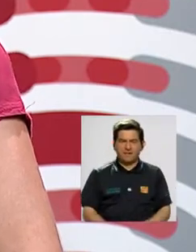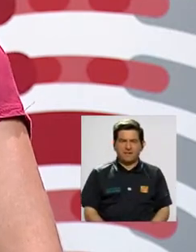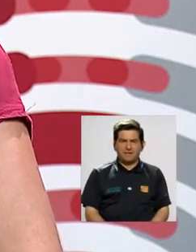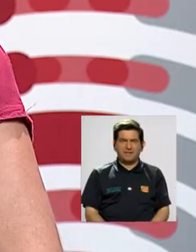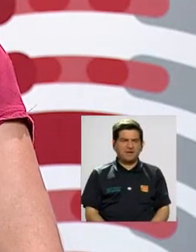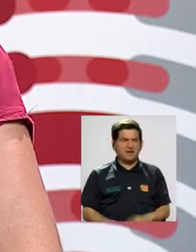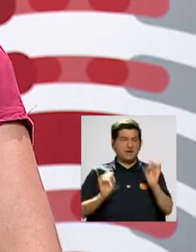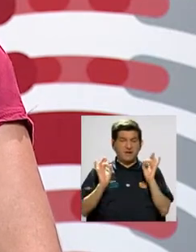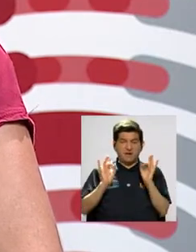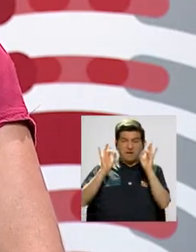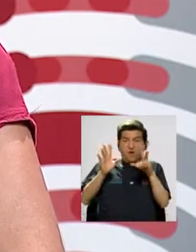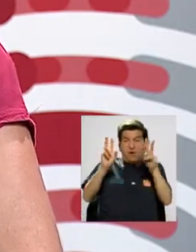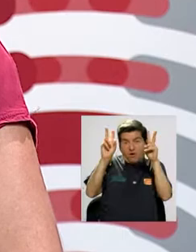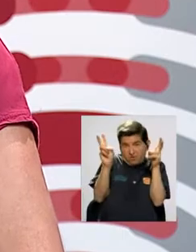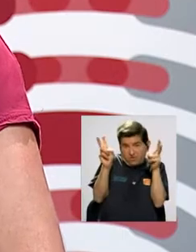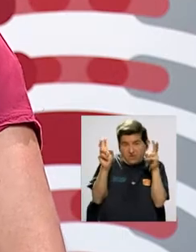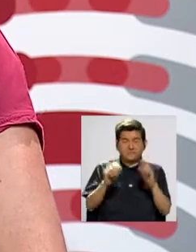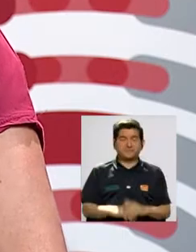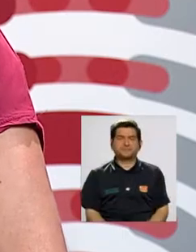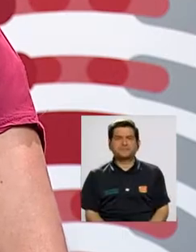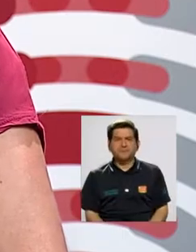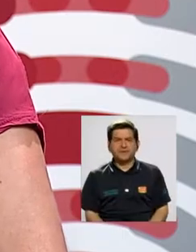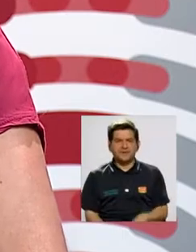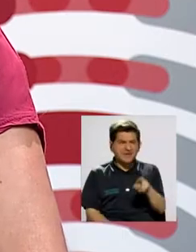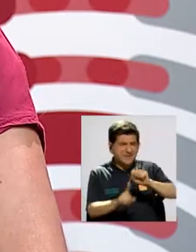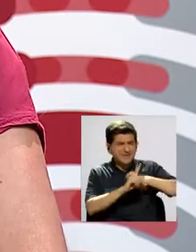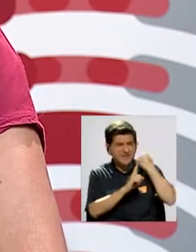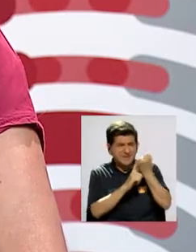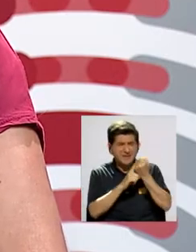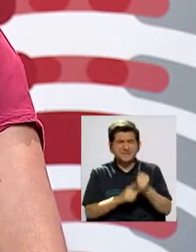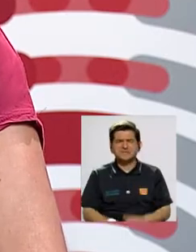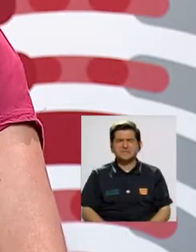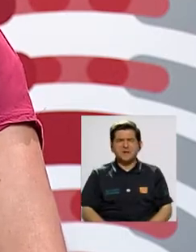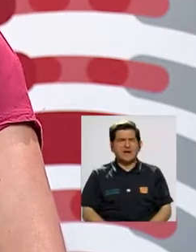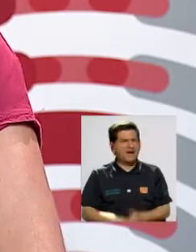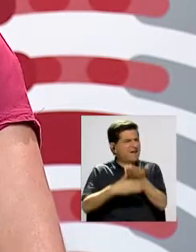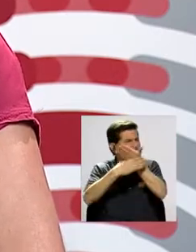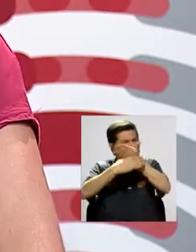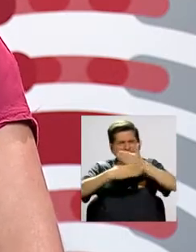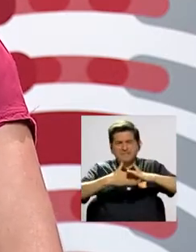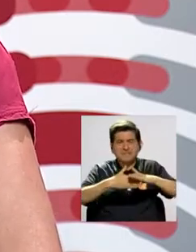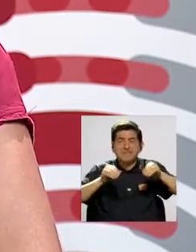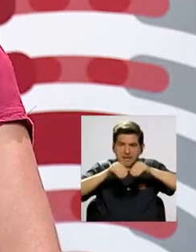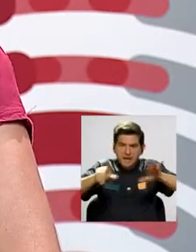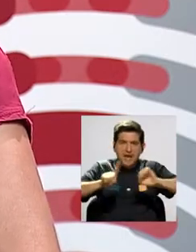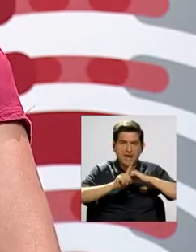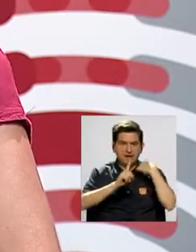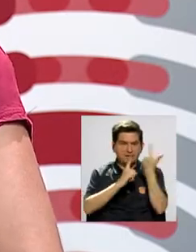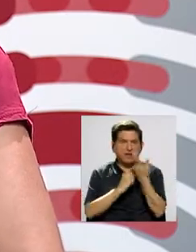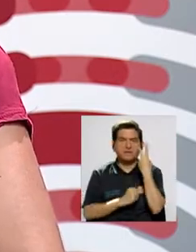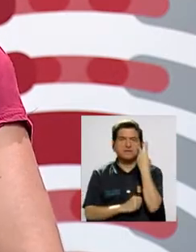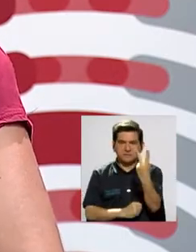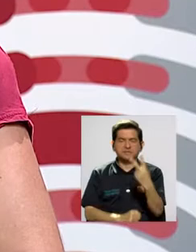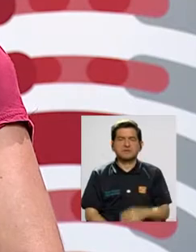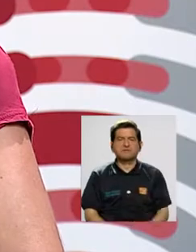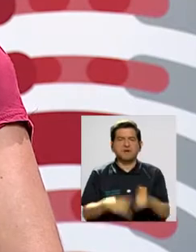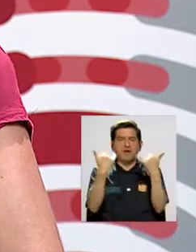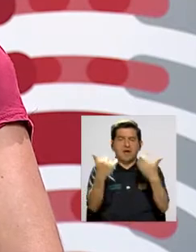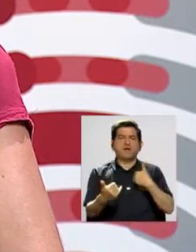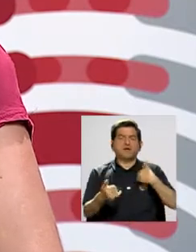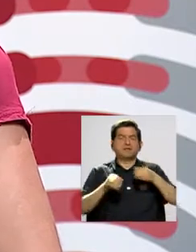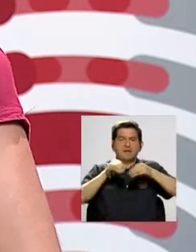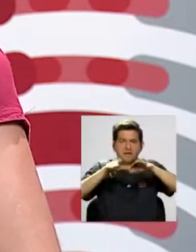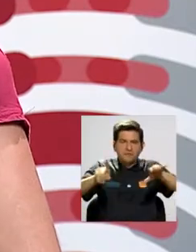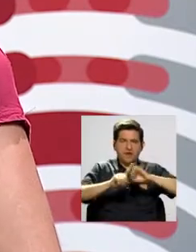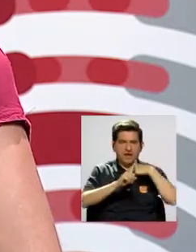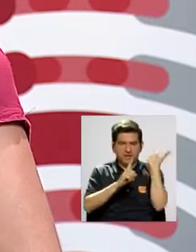del odio de alguna manera, y creo que eso en definitiva polarizó mucho. En redes sociales es visible, por supuesto que ahora tenemos las redes